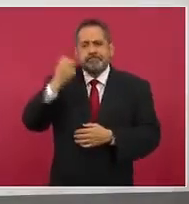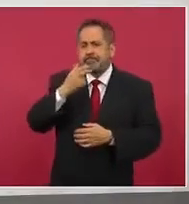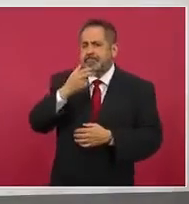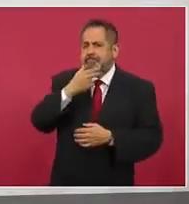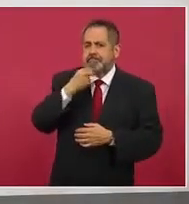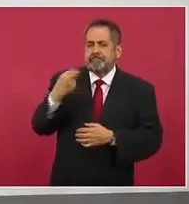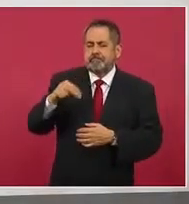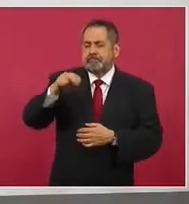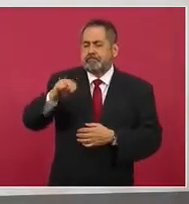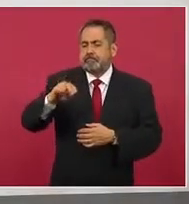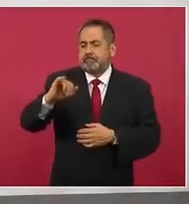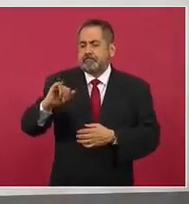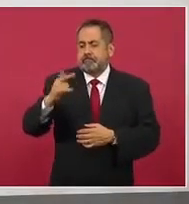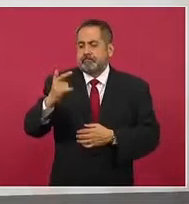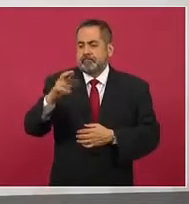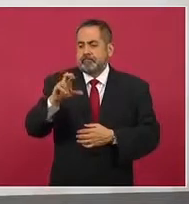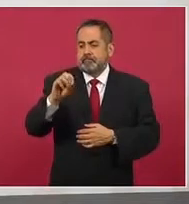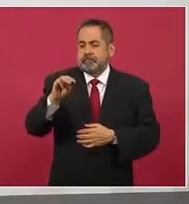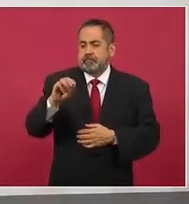decía